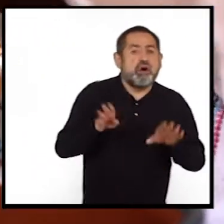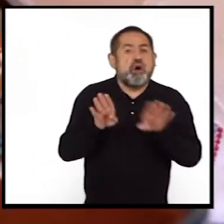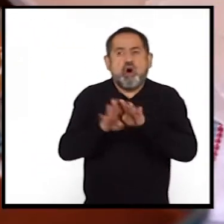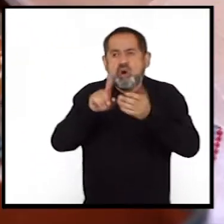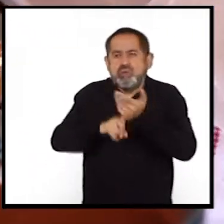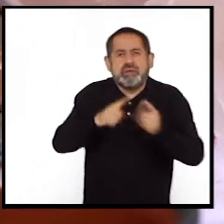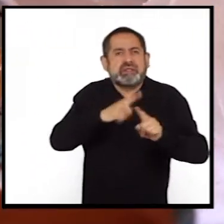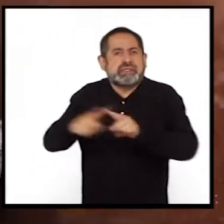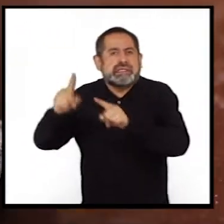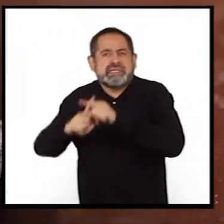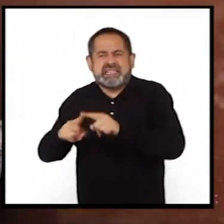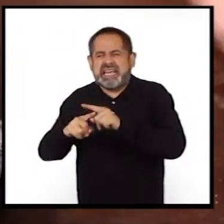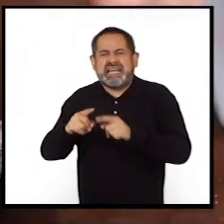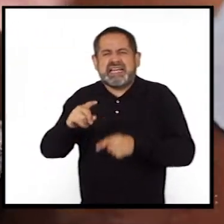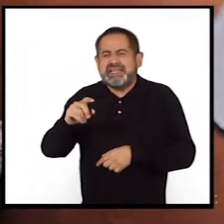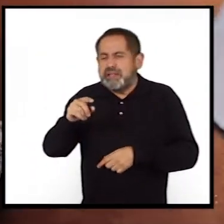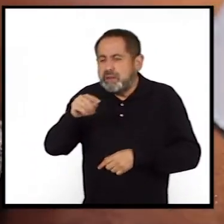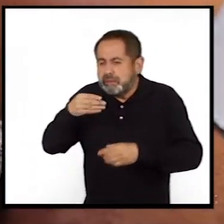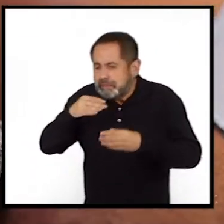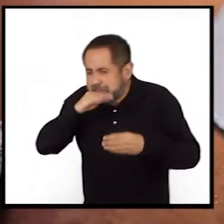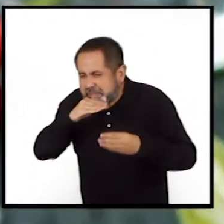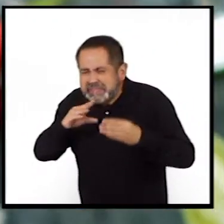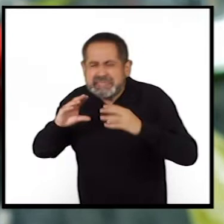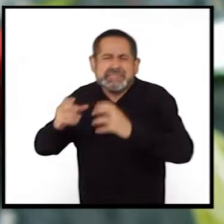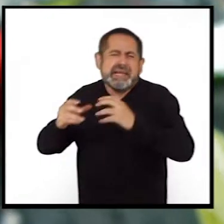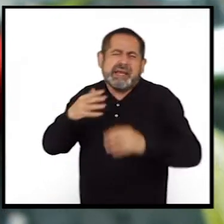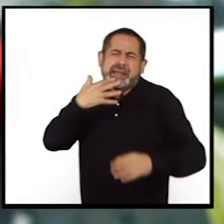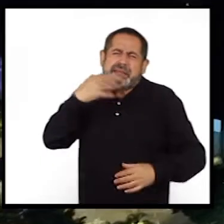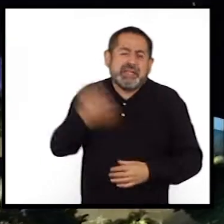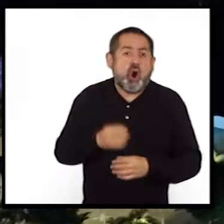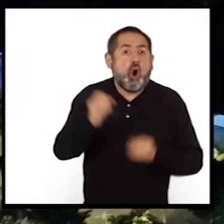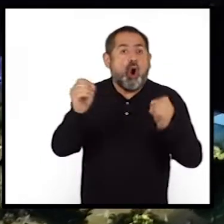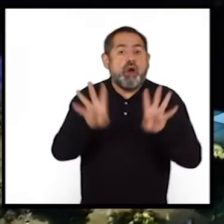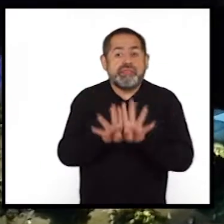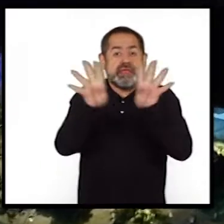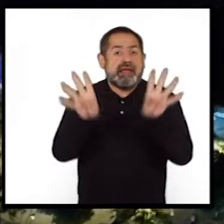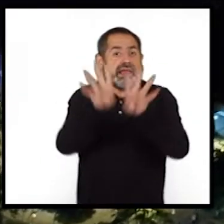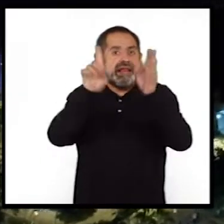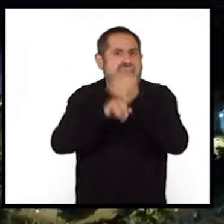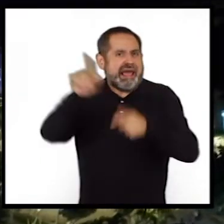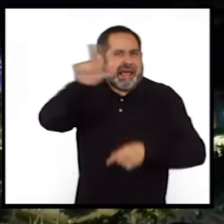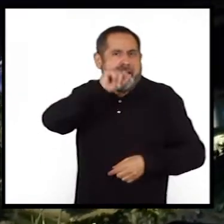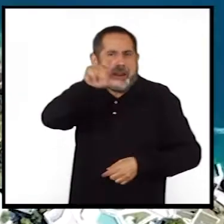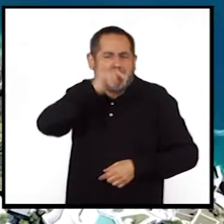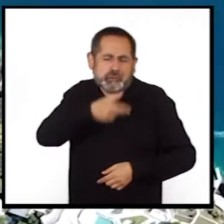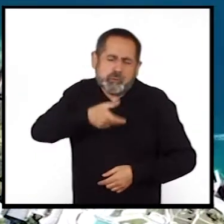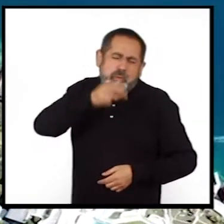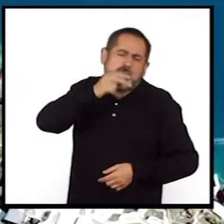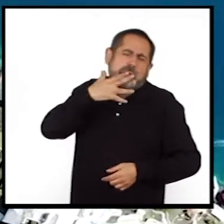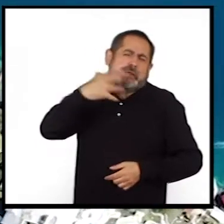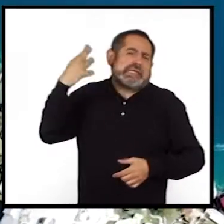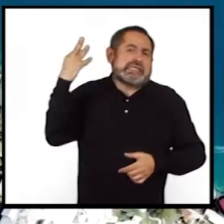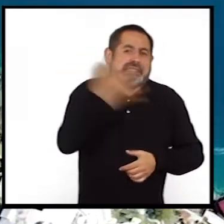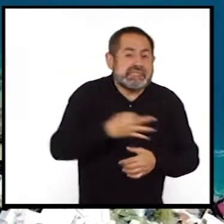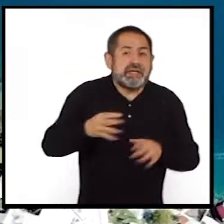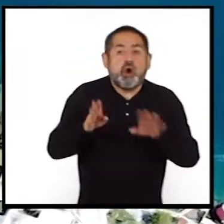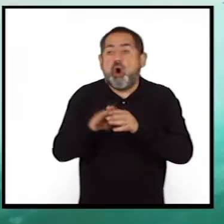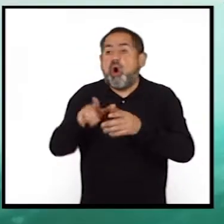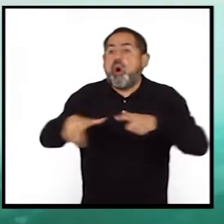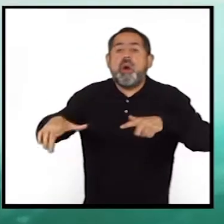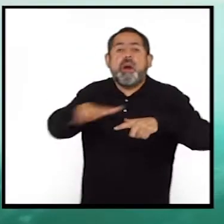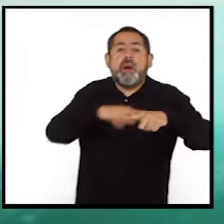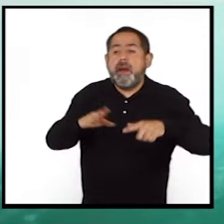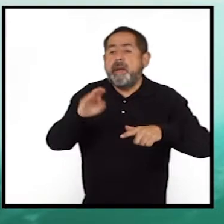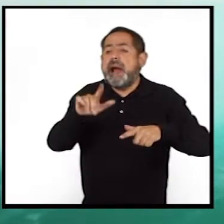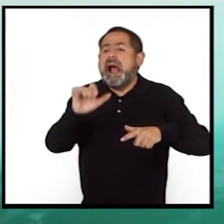poder saborear una rica tortilla de maíz en Jala y brindar con un tequila en Jalisco. Inigualable el color azul